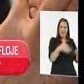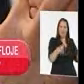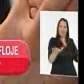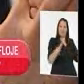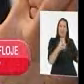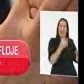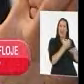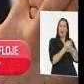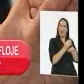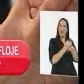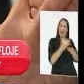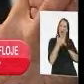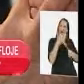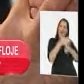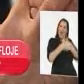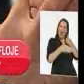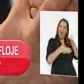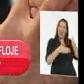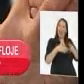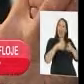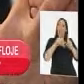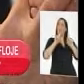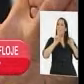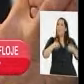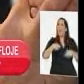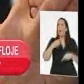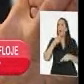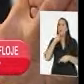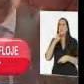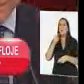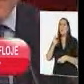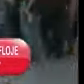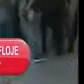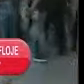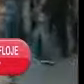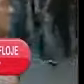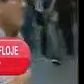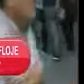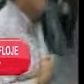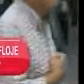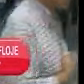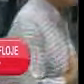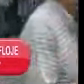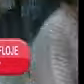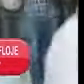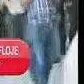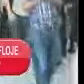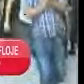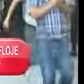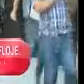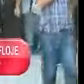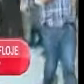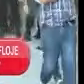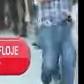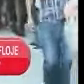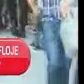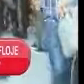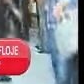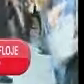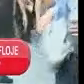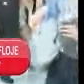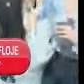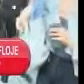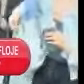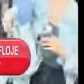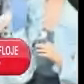firman directamente. Okay. Ahora, en el fondo, lo que me pregunto es si esto es, como se nos quiere decir, errores, o si eso en realidad